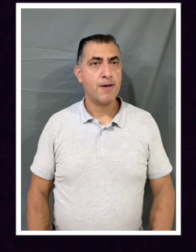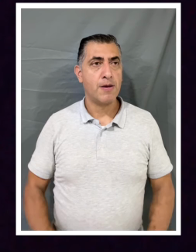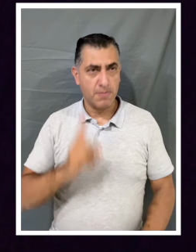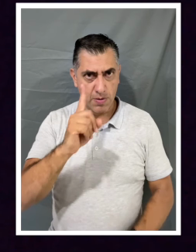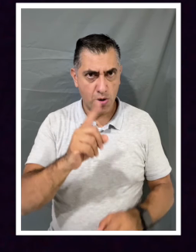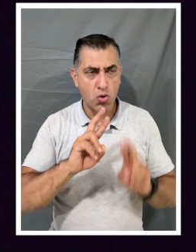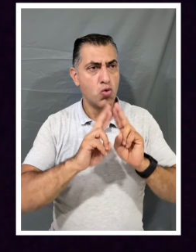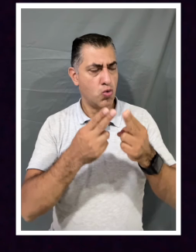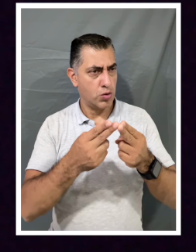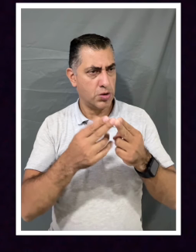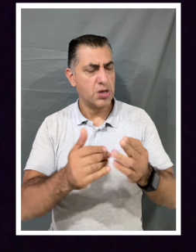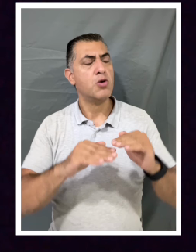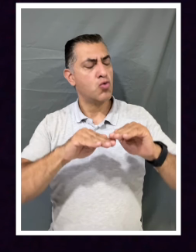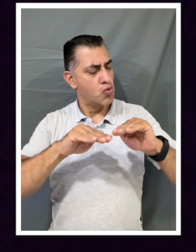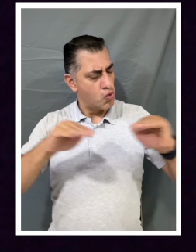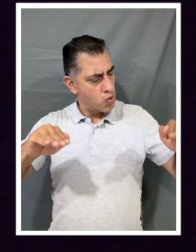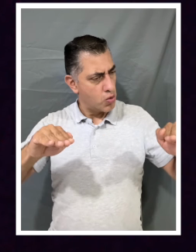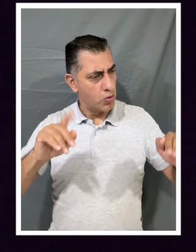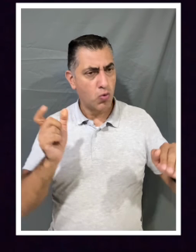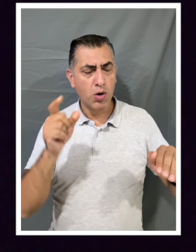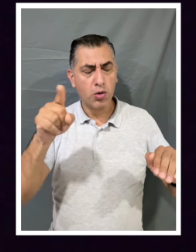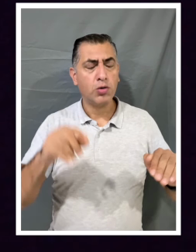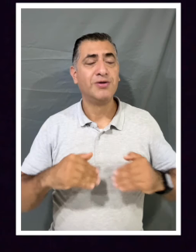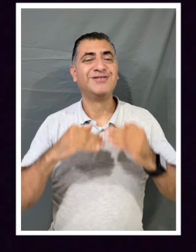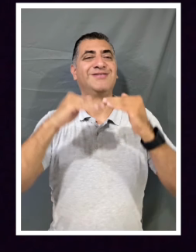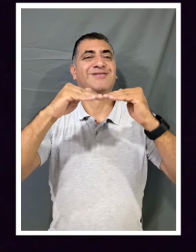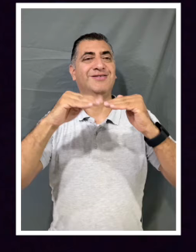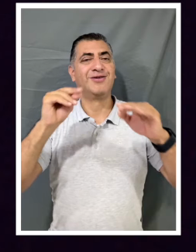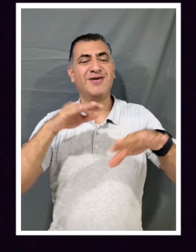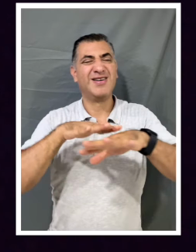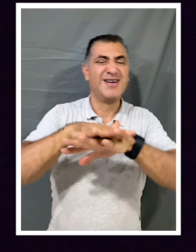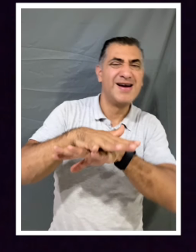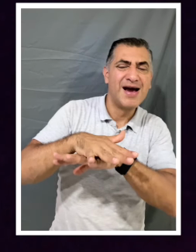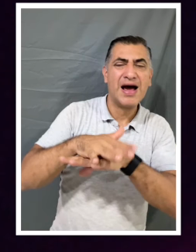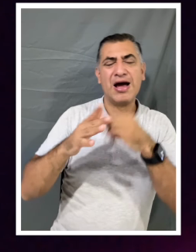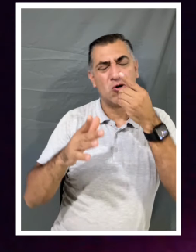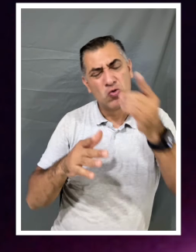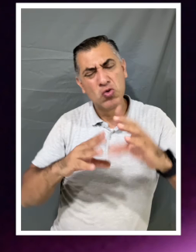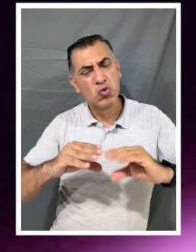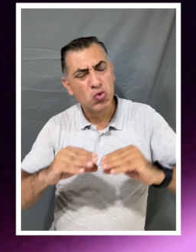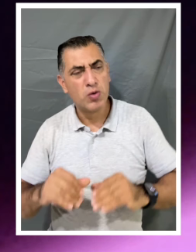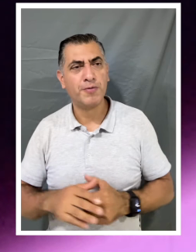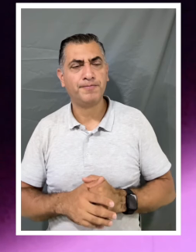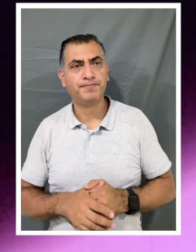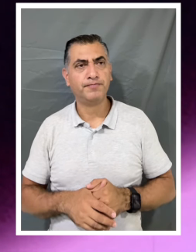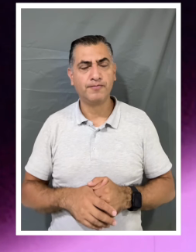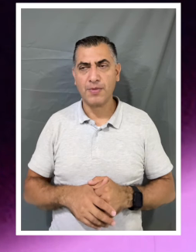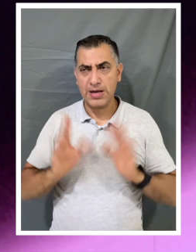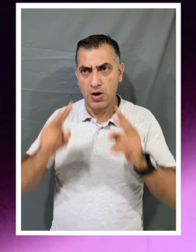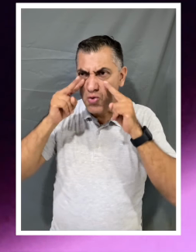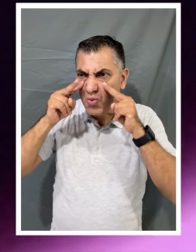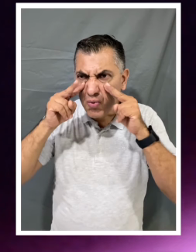unidad y estabilidad ya cuando eres maduro no estás ahí cambiando de postura y de doctrina la verdad es que empiezas a